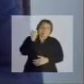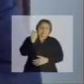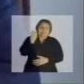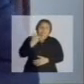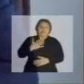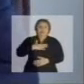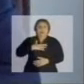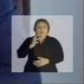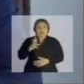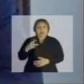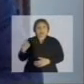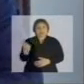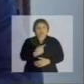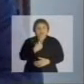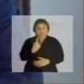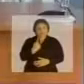existencia humana,